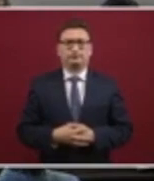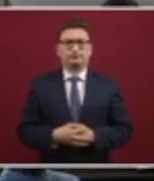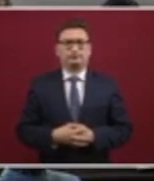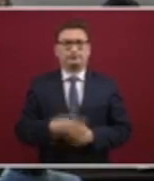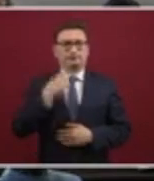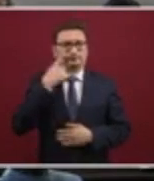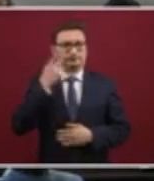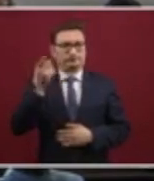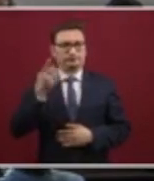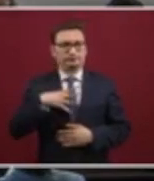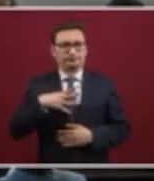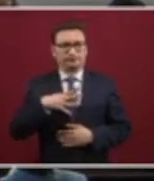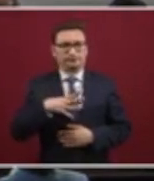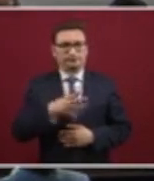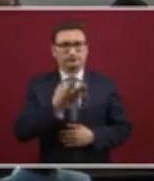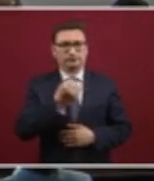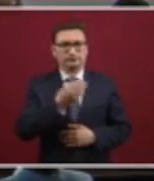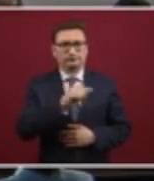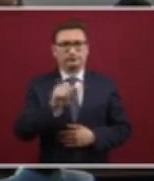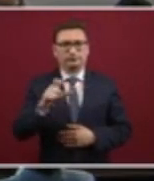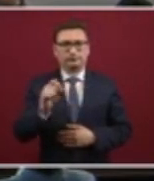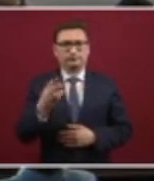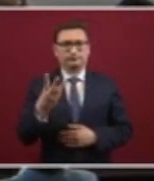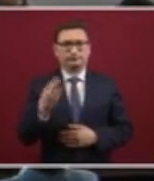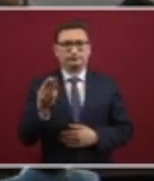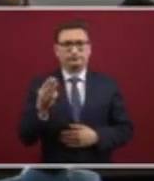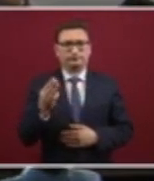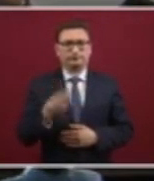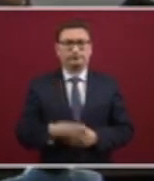Este es del 9 al 23 de mayo.